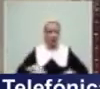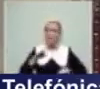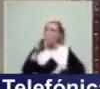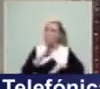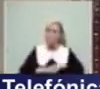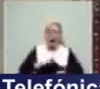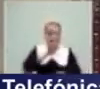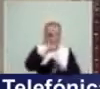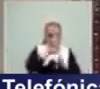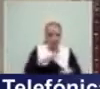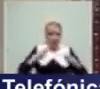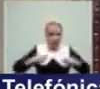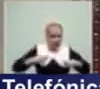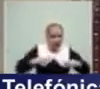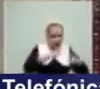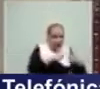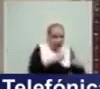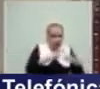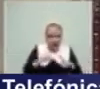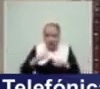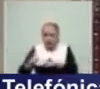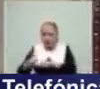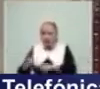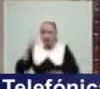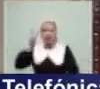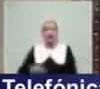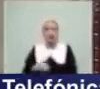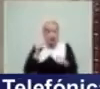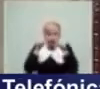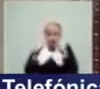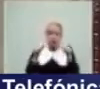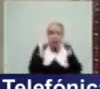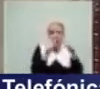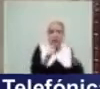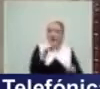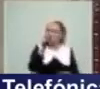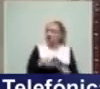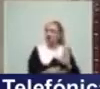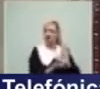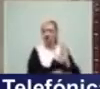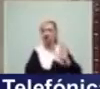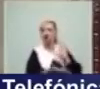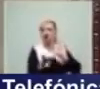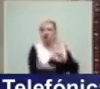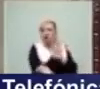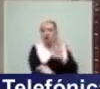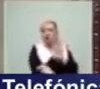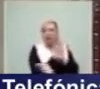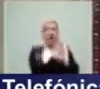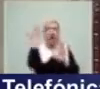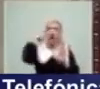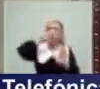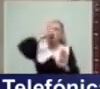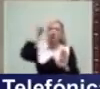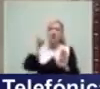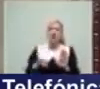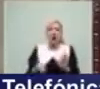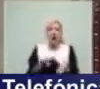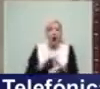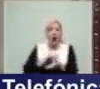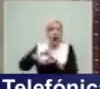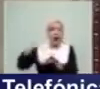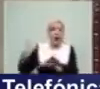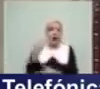y estas relaciones y vínculos que generaban precisamente cadenas de corrupción. Bueno,